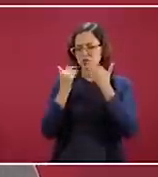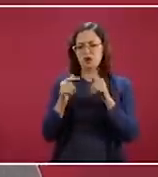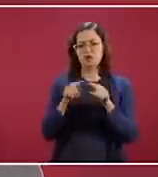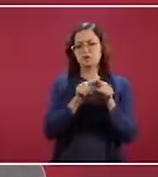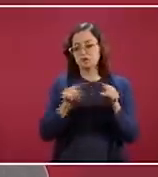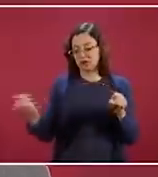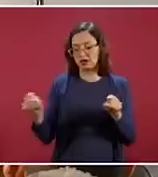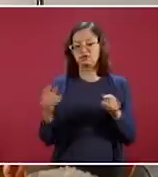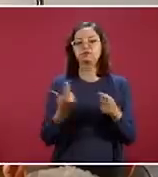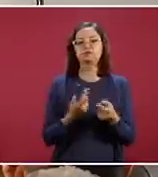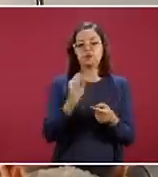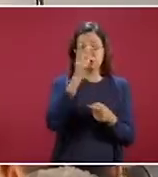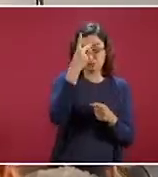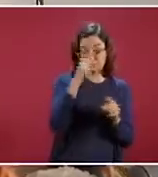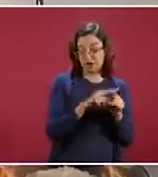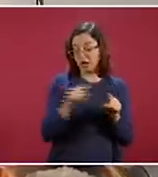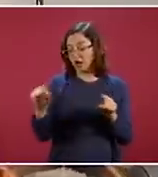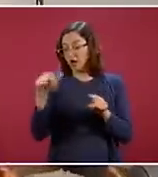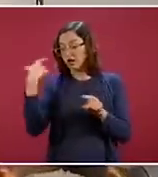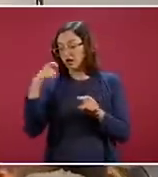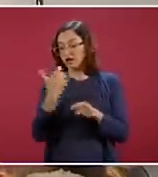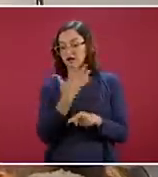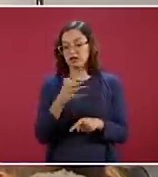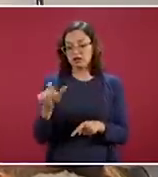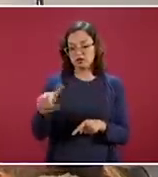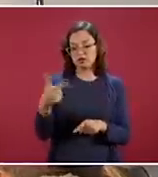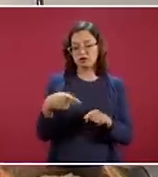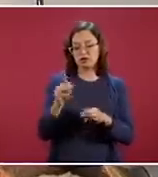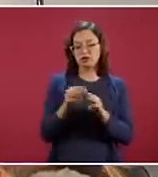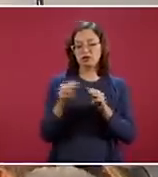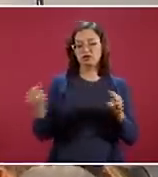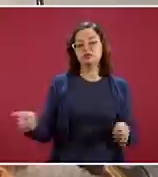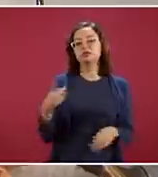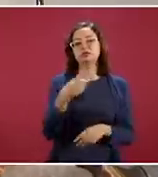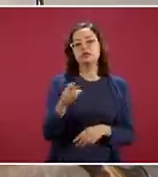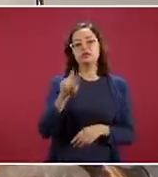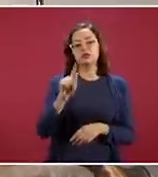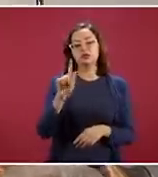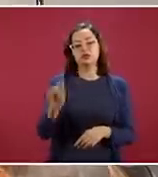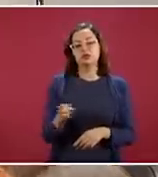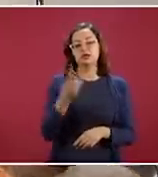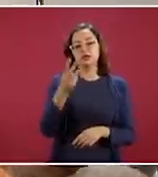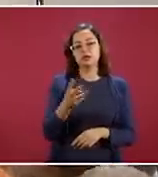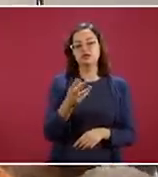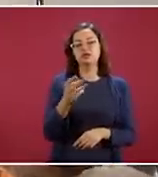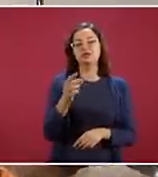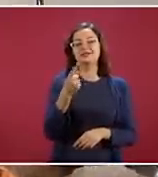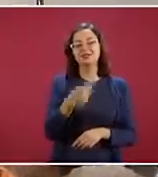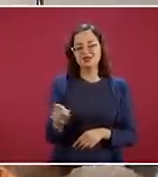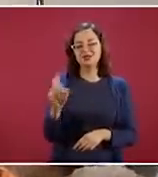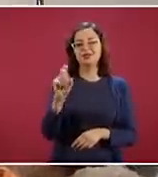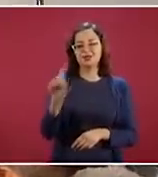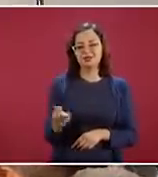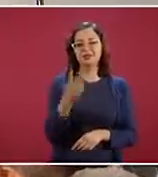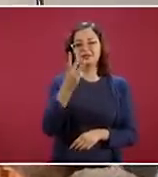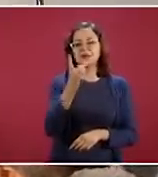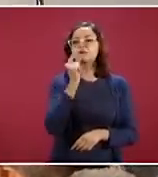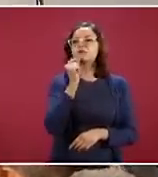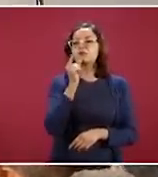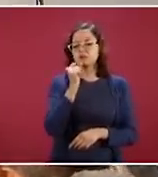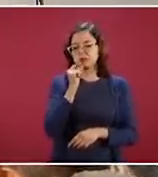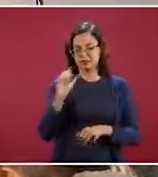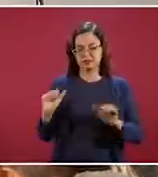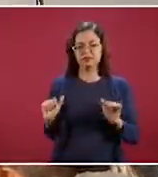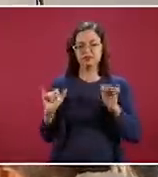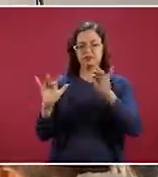512, tenemos un despliegue de 133 elementos y harían en total